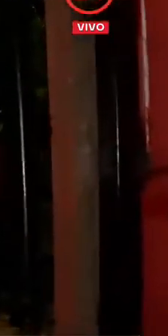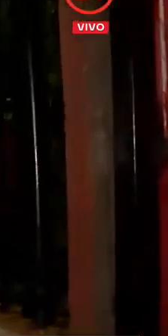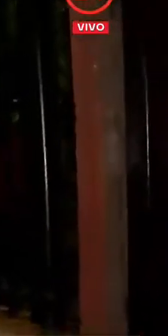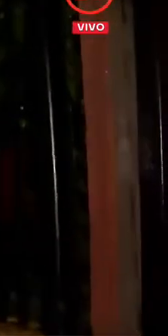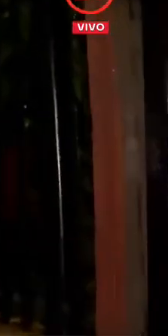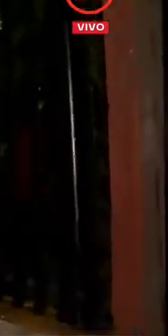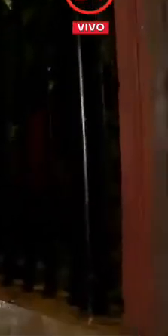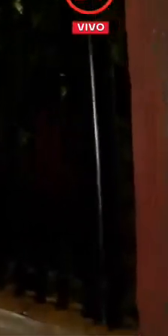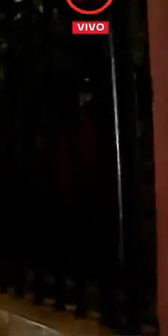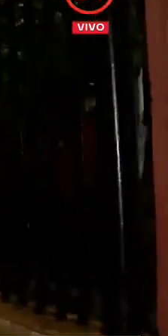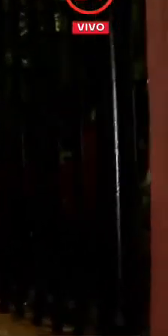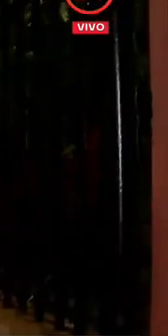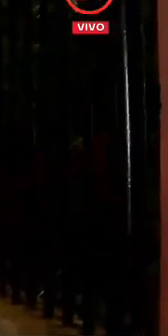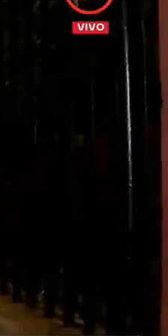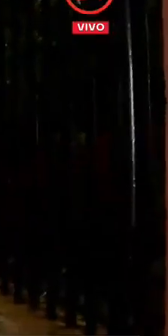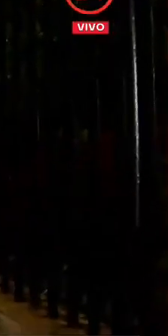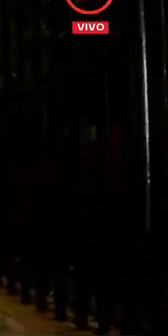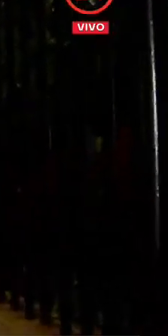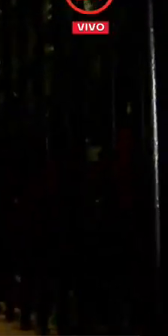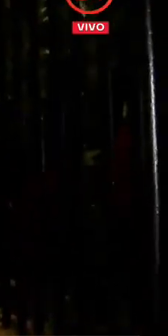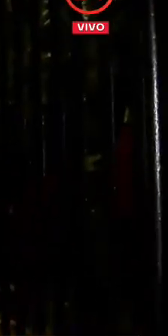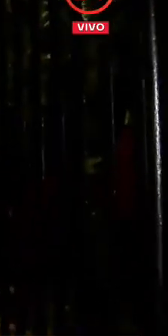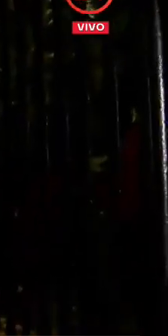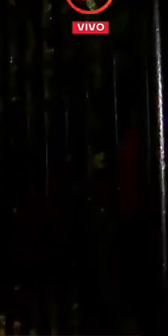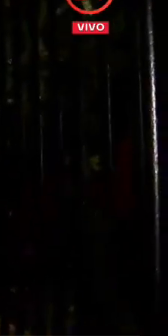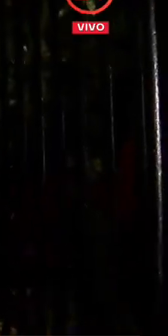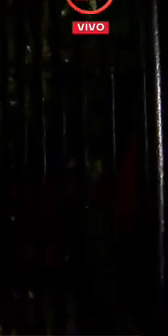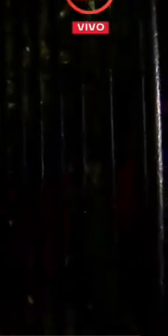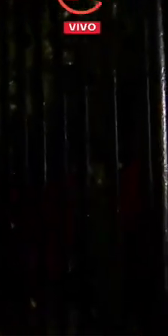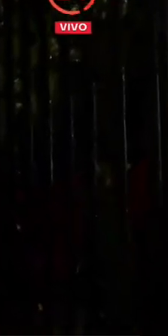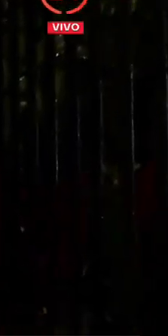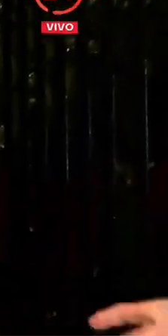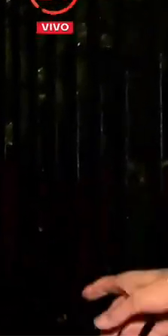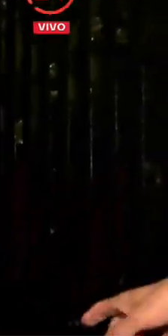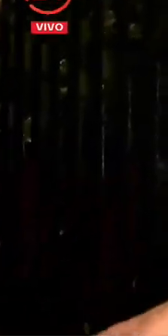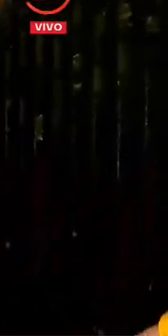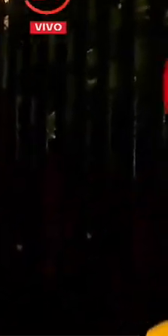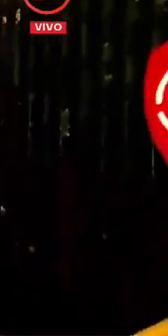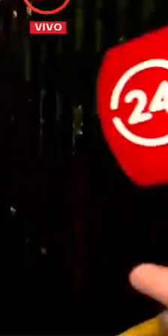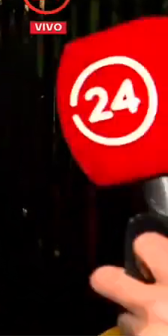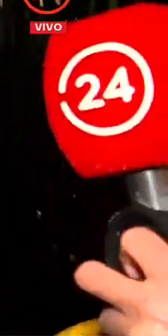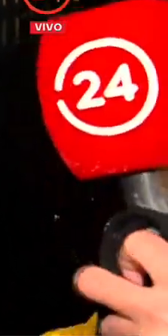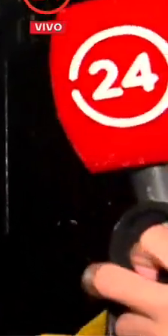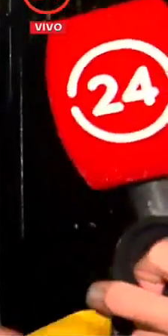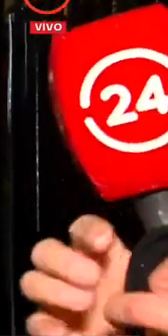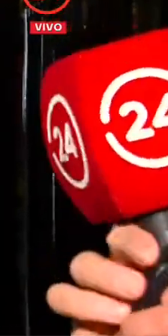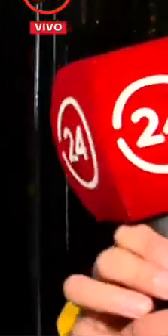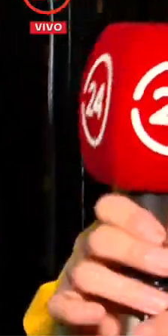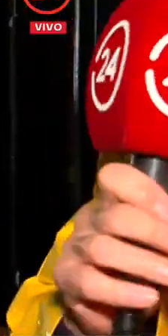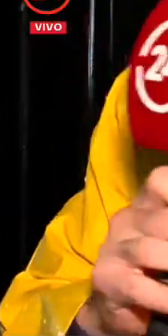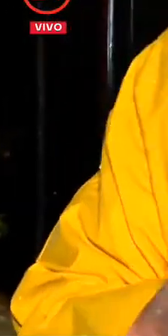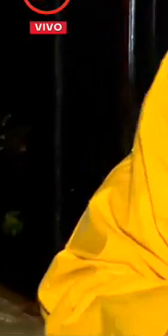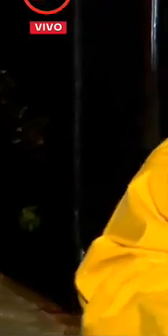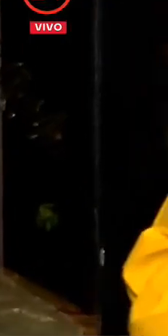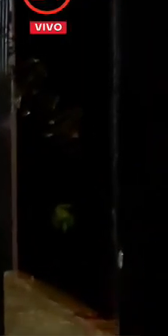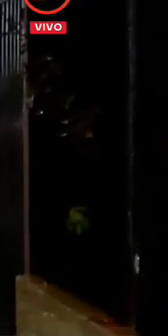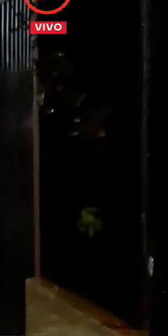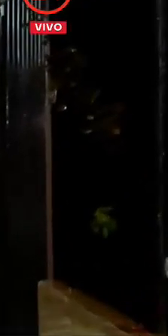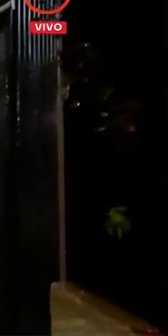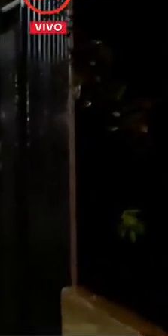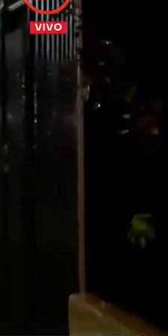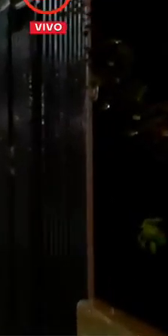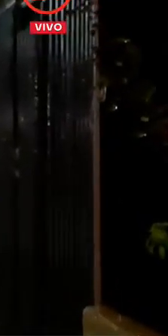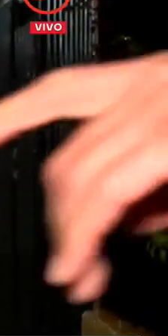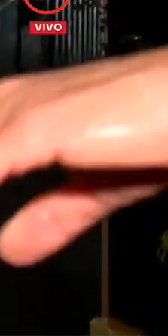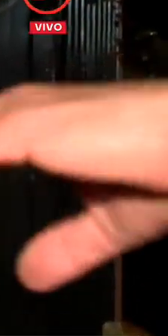agua, de lejos del agua, y ya está, ya llegó allá, y aquí se veían las veredas hace algún momento, ya no